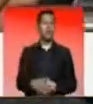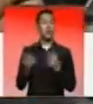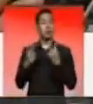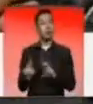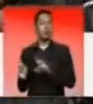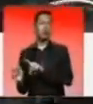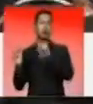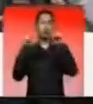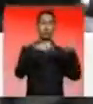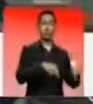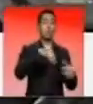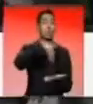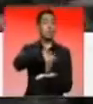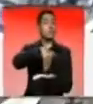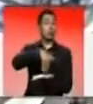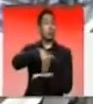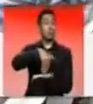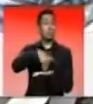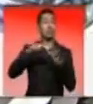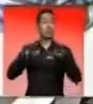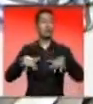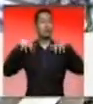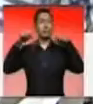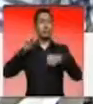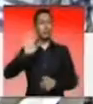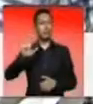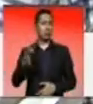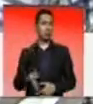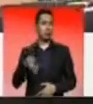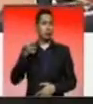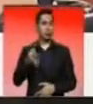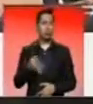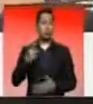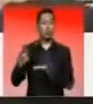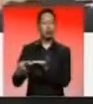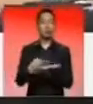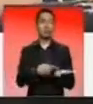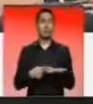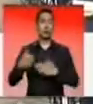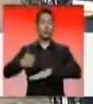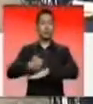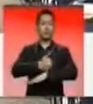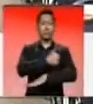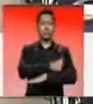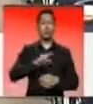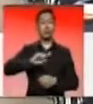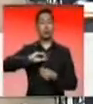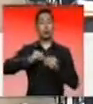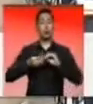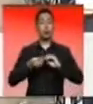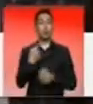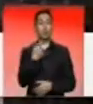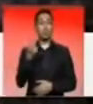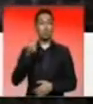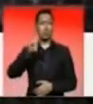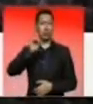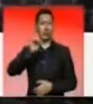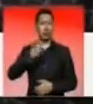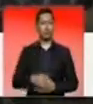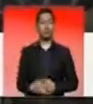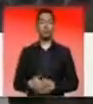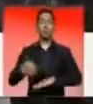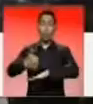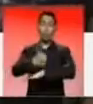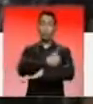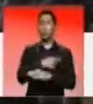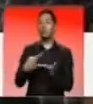trasladó hasta el centro de convenciones de la urbe para presidir el gabinete itinerante número 120. Por gabinete se tratan